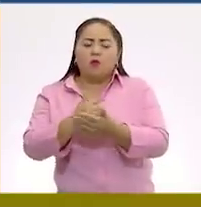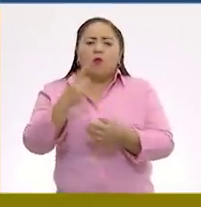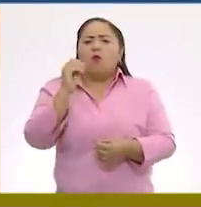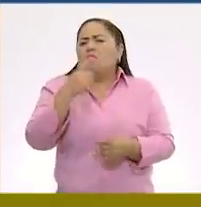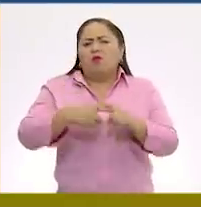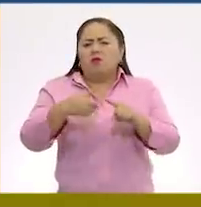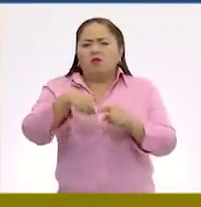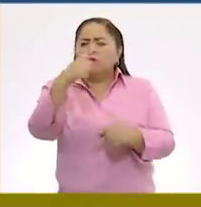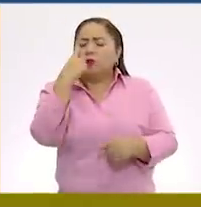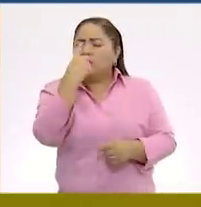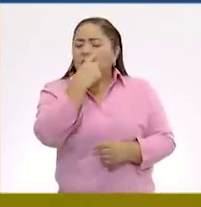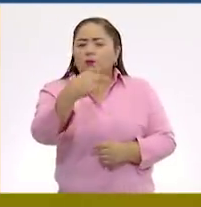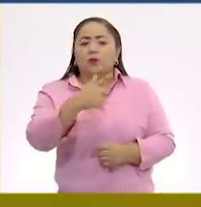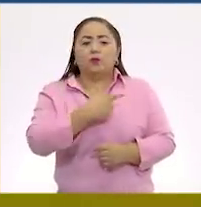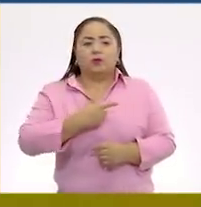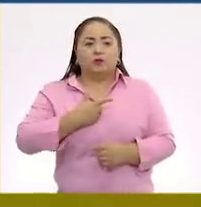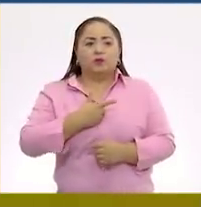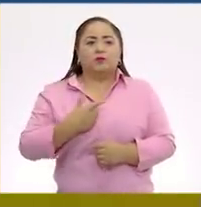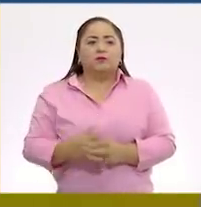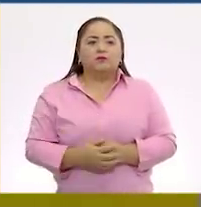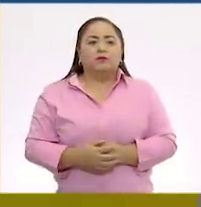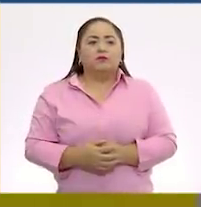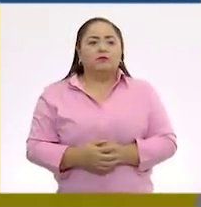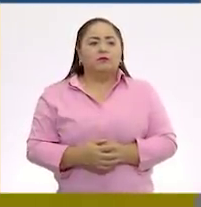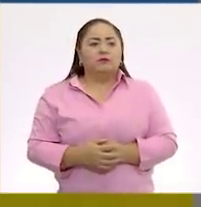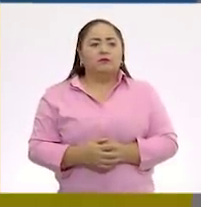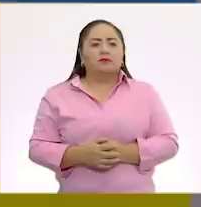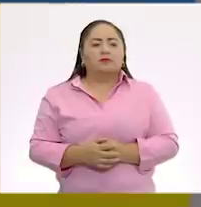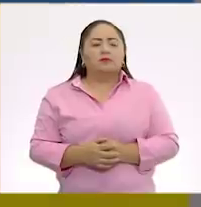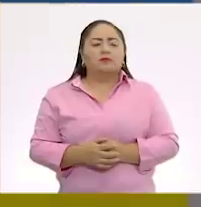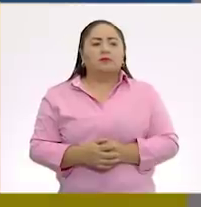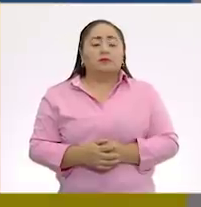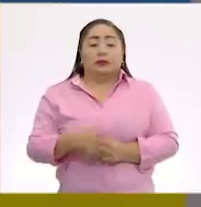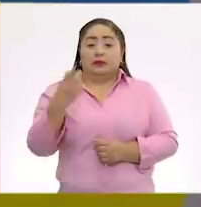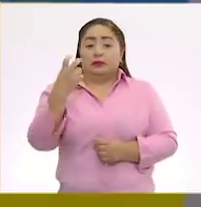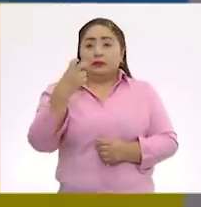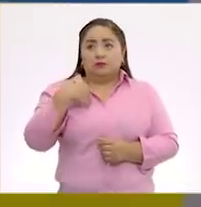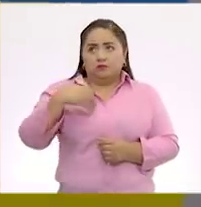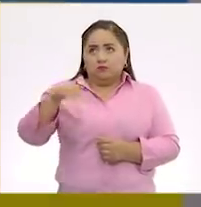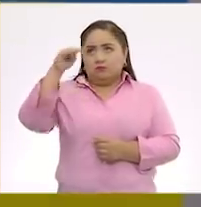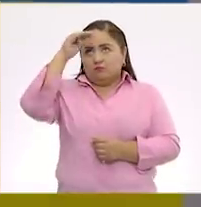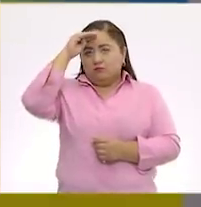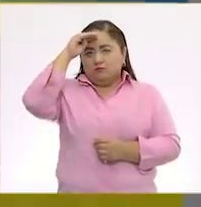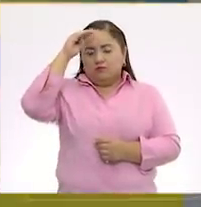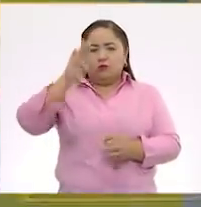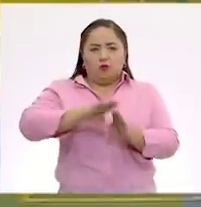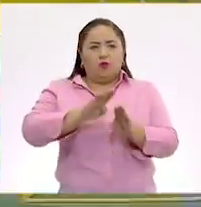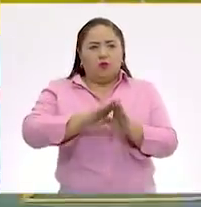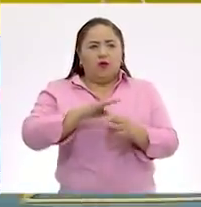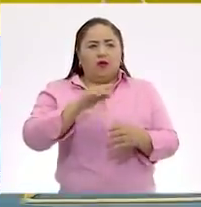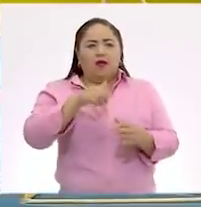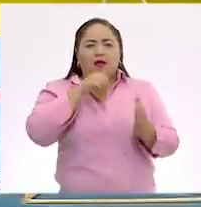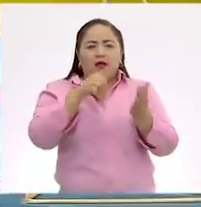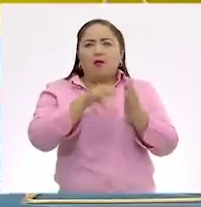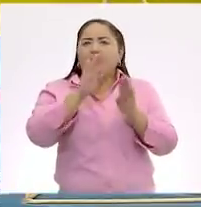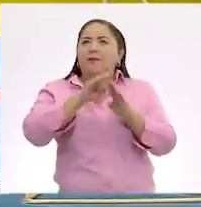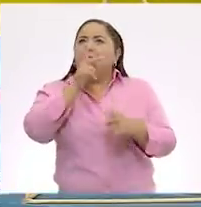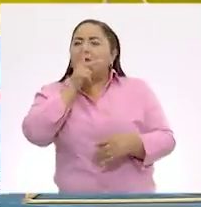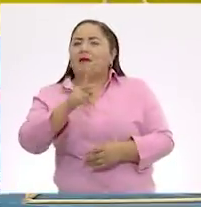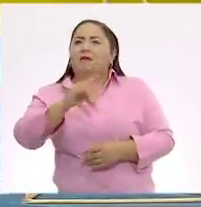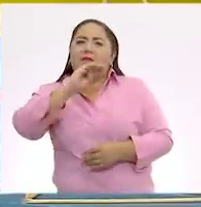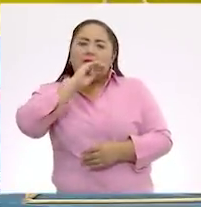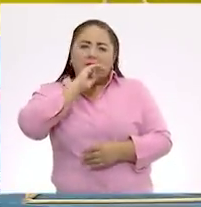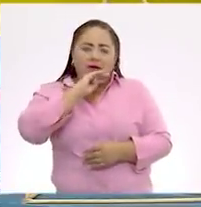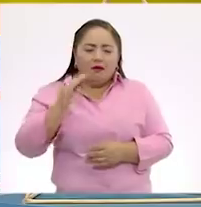gusto. Frases para mamá o papá, de cariño. Justo eso estaba pensando, se me ocurría uno con cartas para papá o para